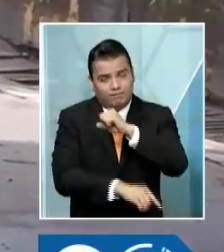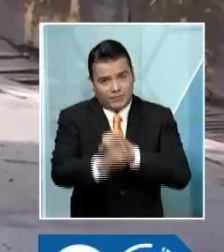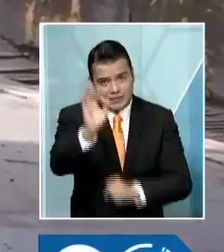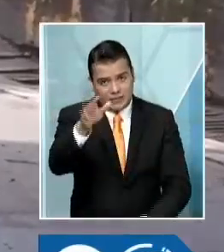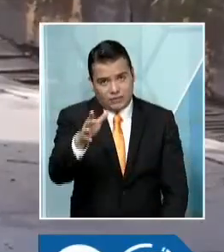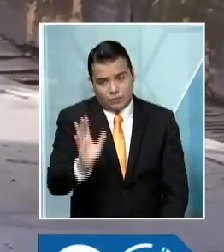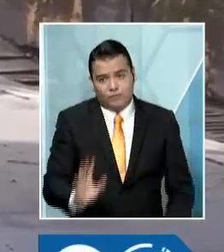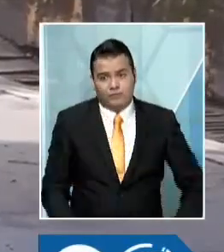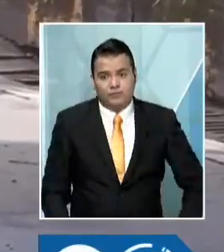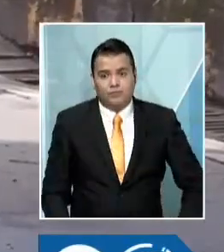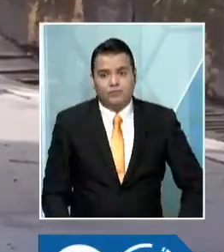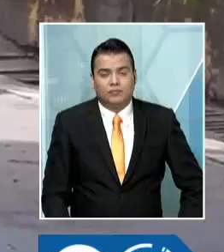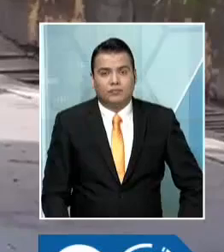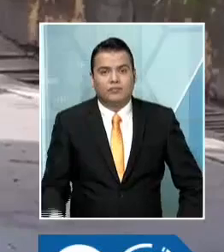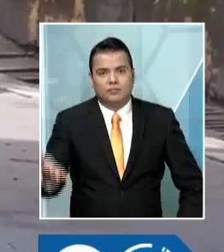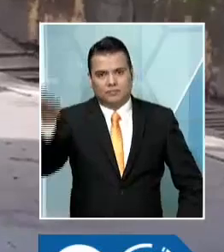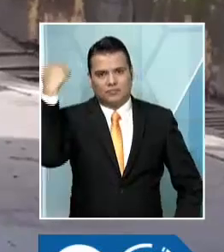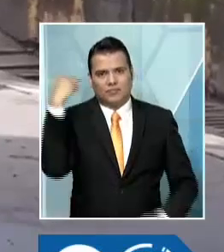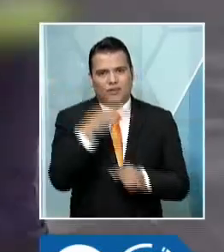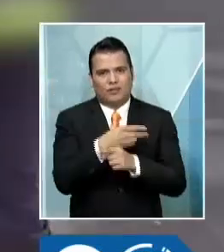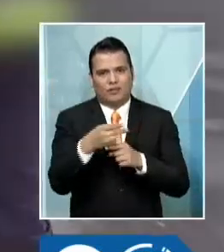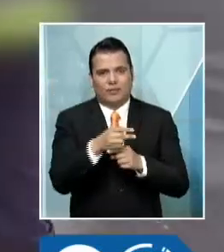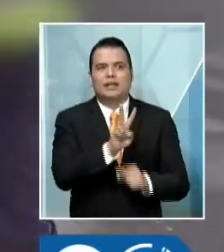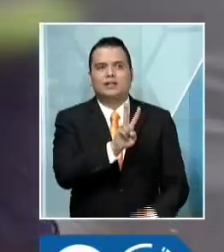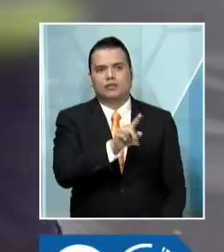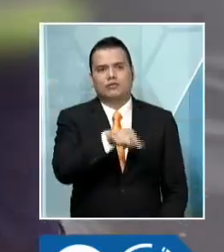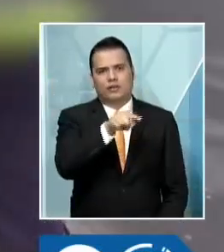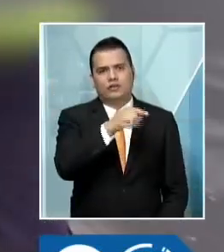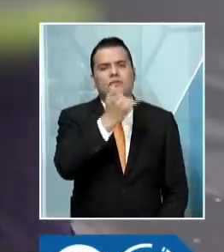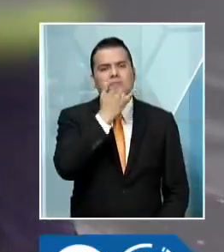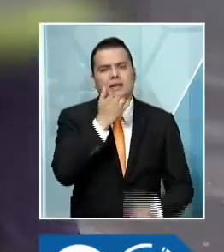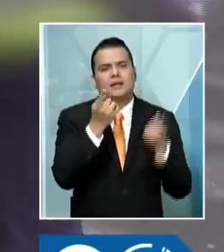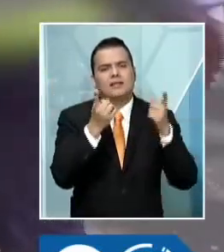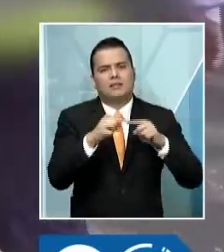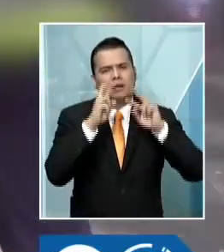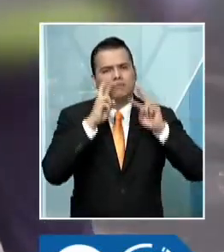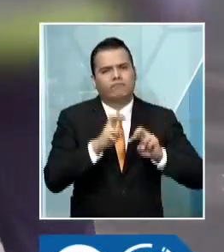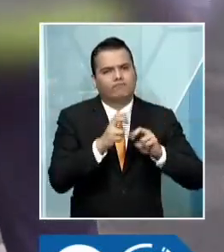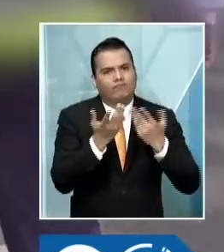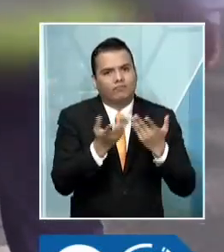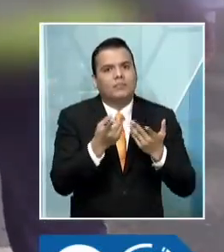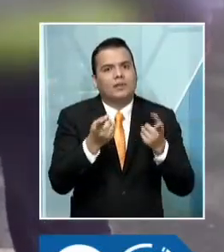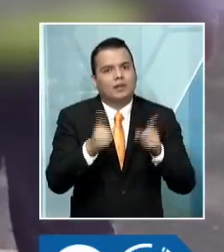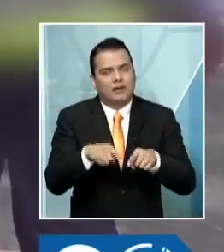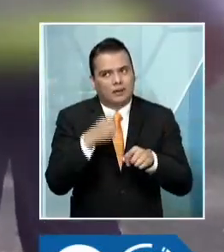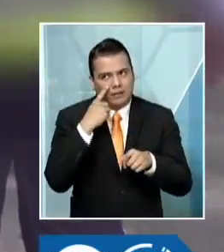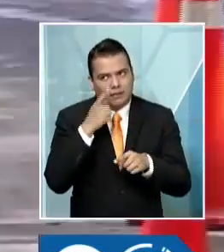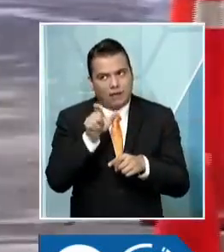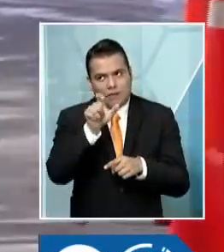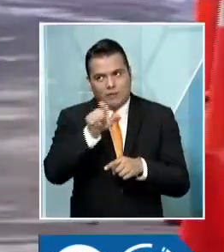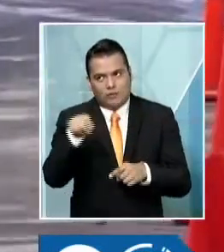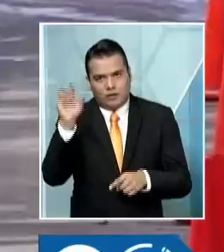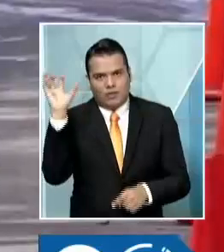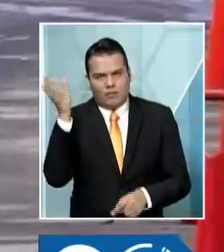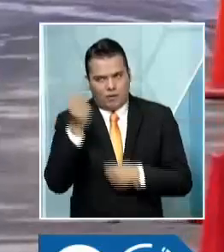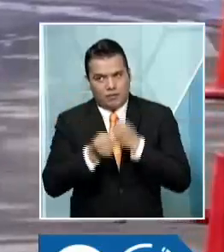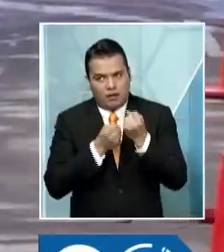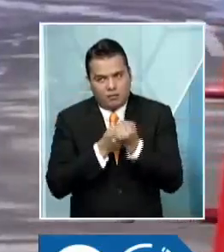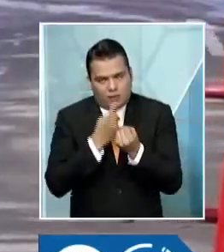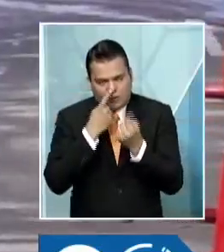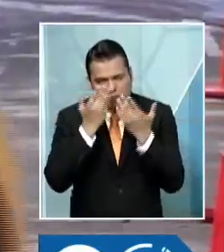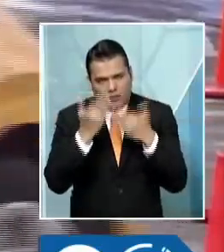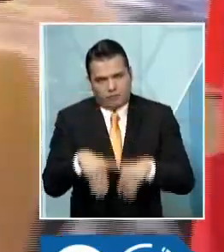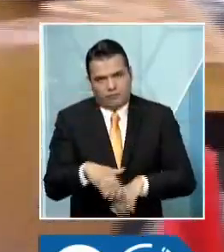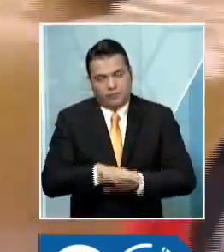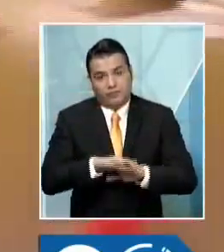penal igualmente. Hace 15 días, otros dos guardas se les abrió un proceso por un presunto tráfico de influencias respecto al